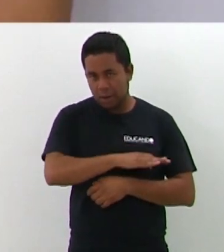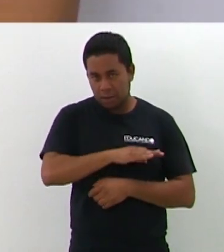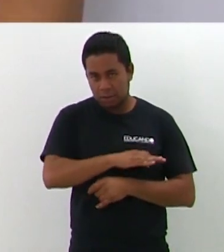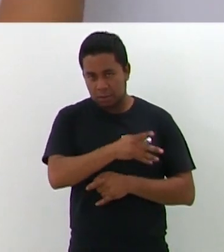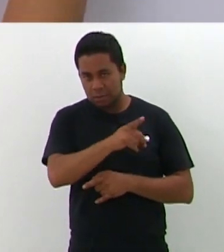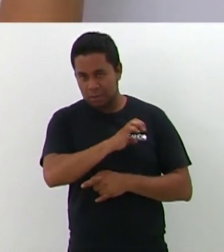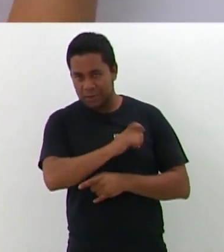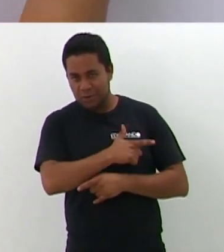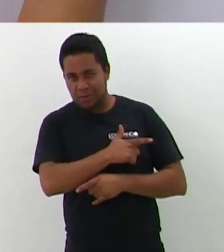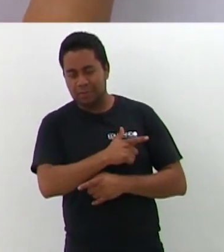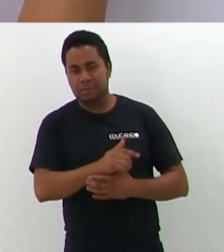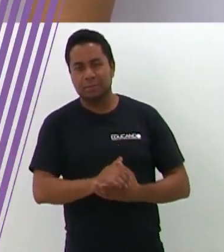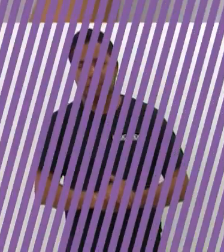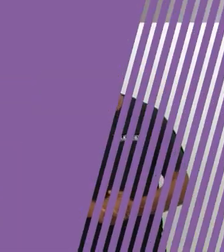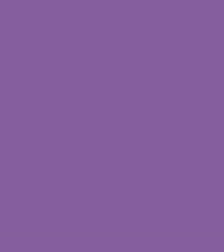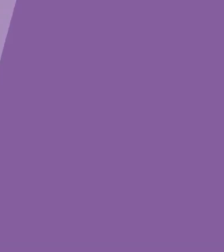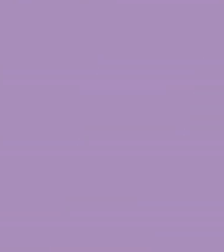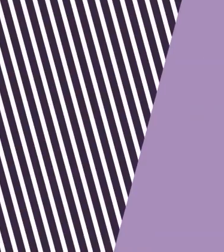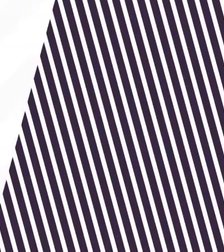feliz.